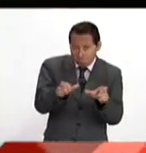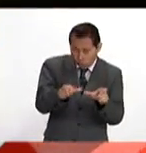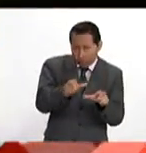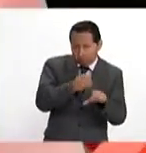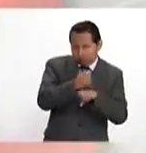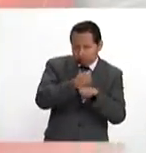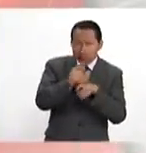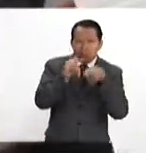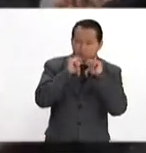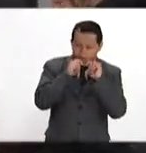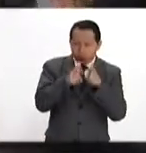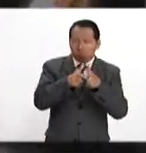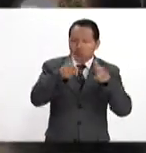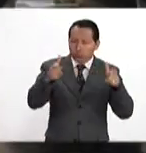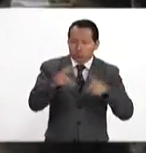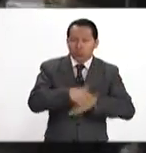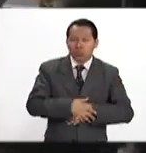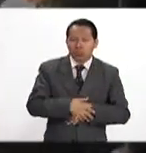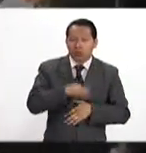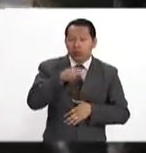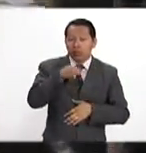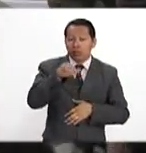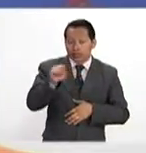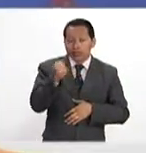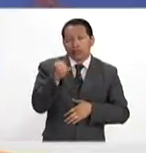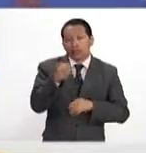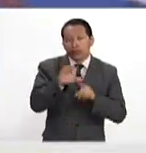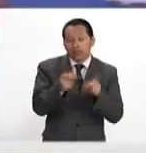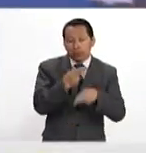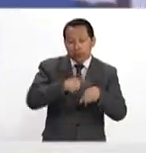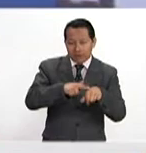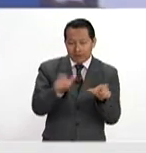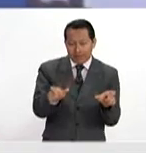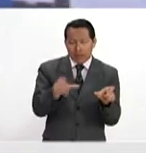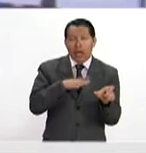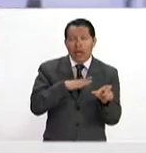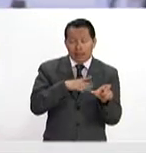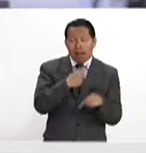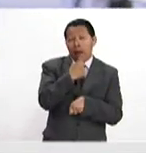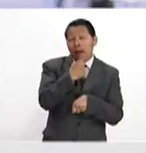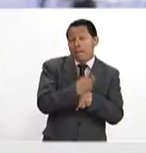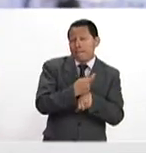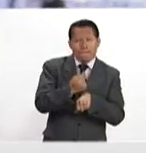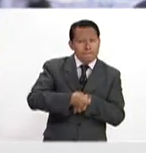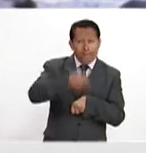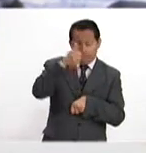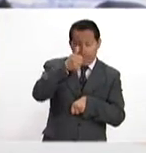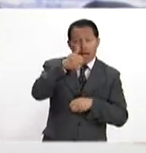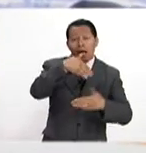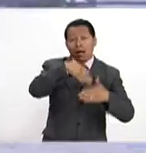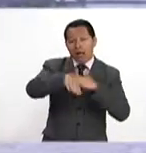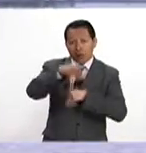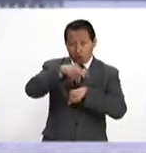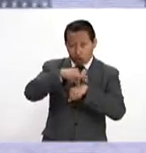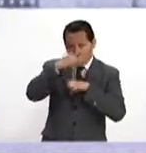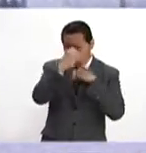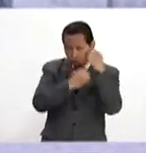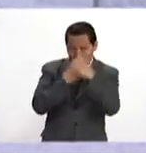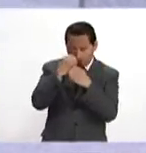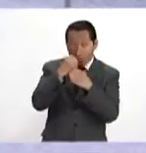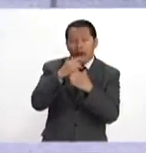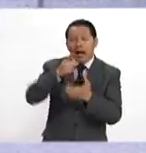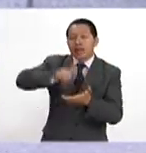país. El IMSS y la Comisión Nacional de Seguridad llevan por primera vez atención médica especializada a un